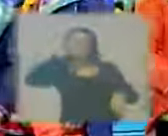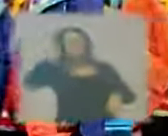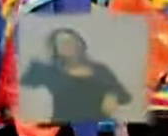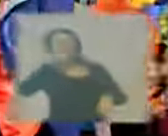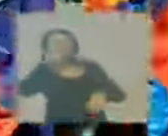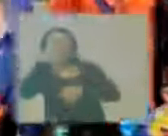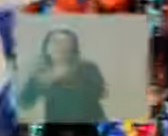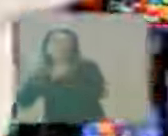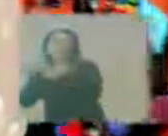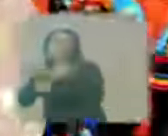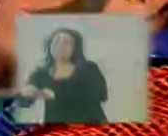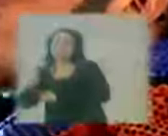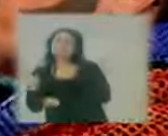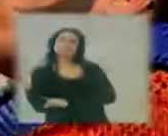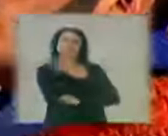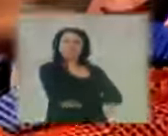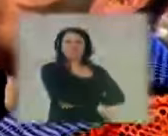primero.